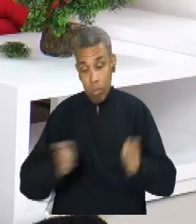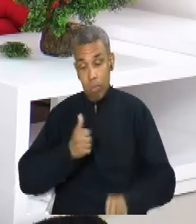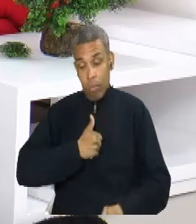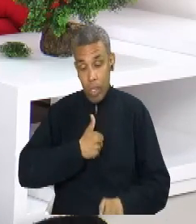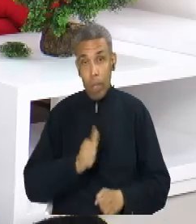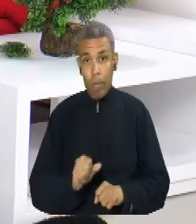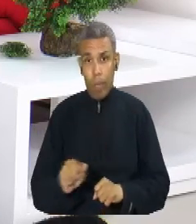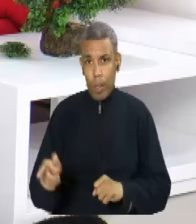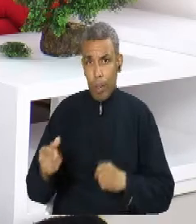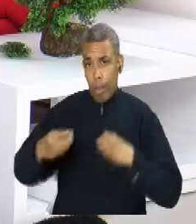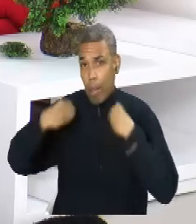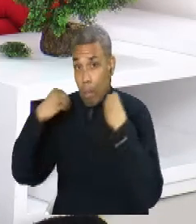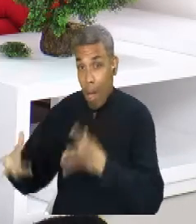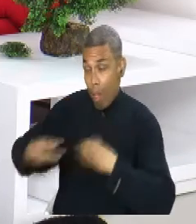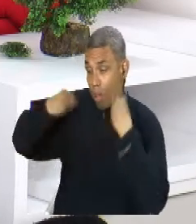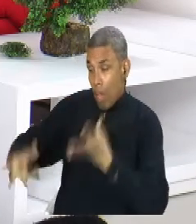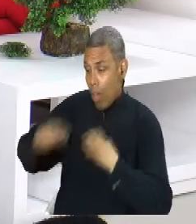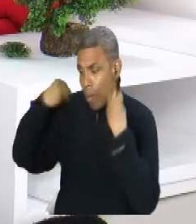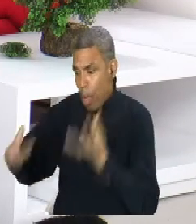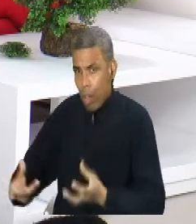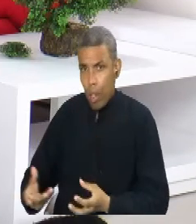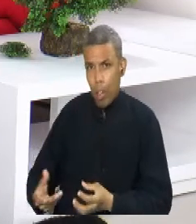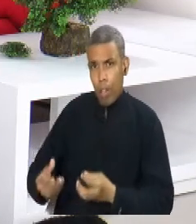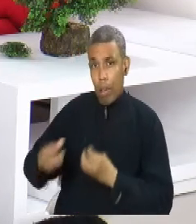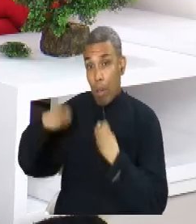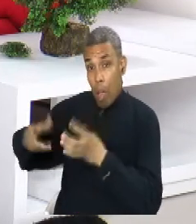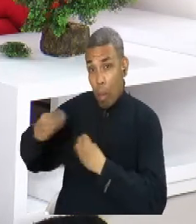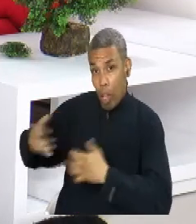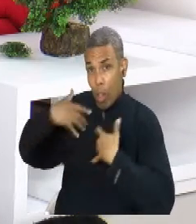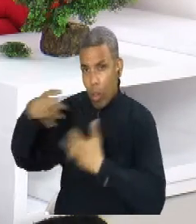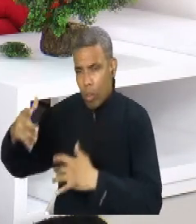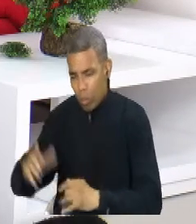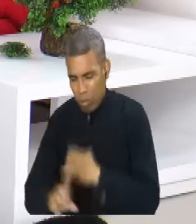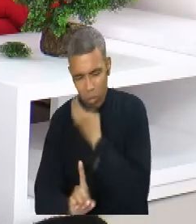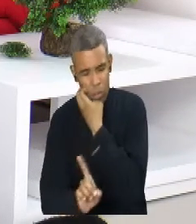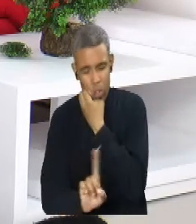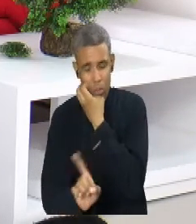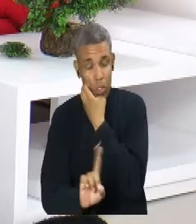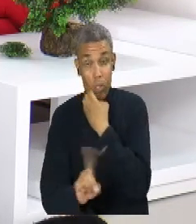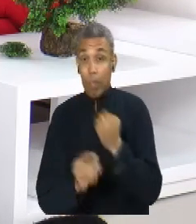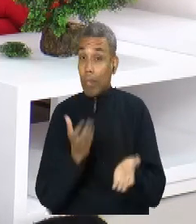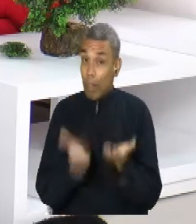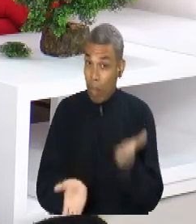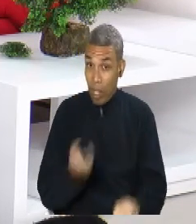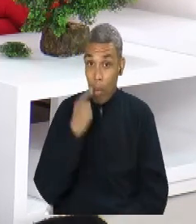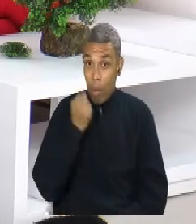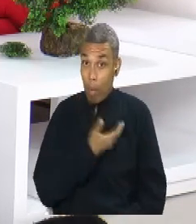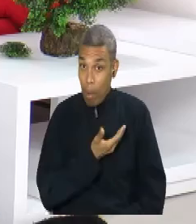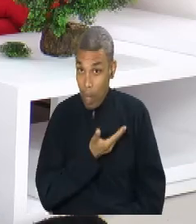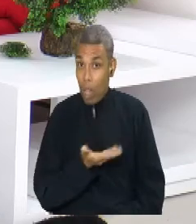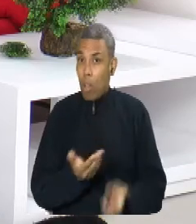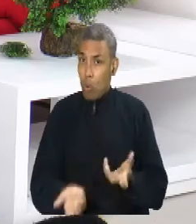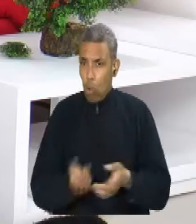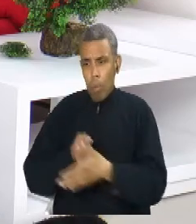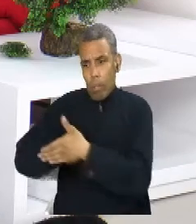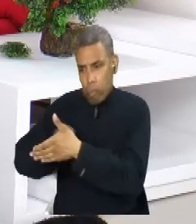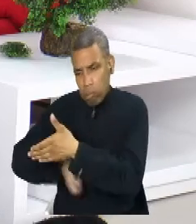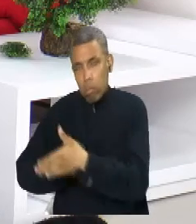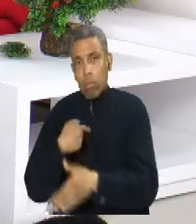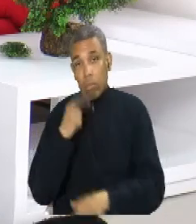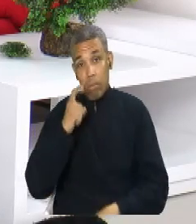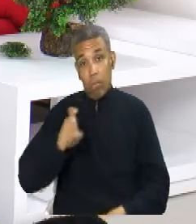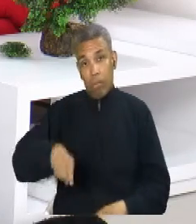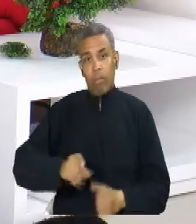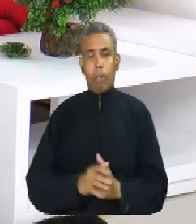todo siempre lo va a tener entonces depende mucho mucho de que nosotros sepamos cómo conducir eso sí